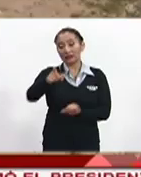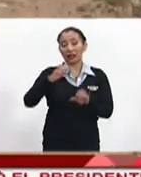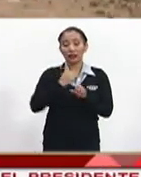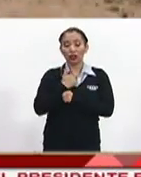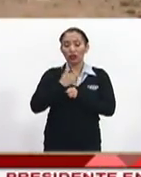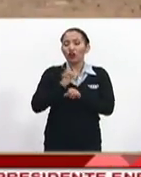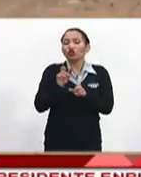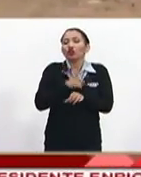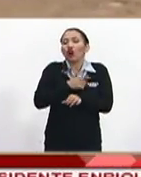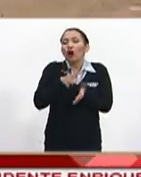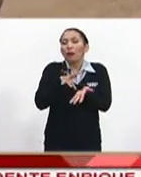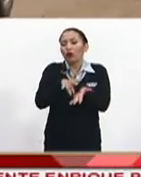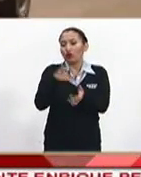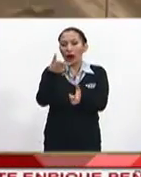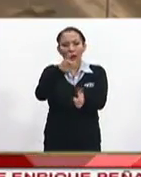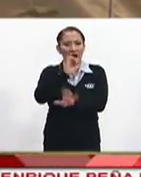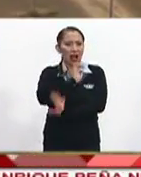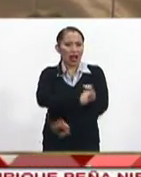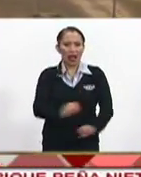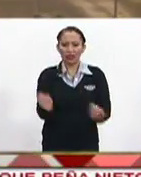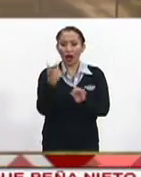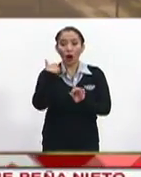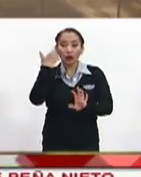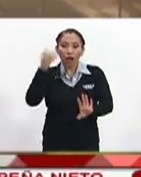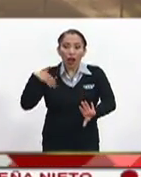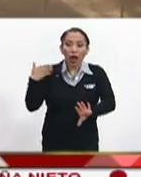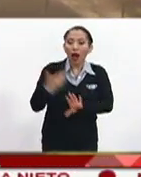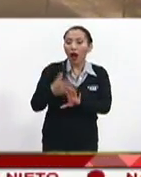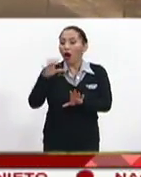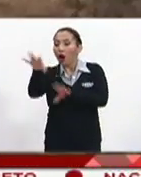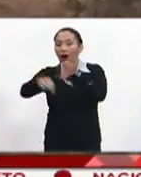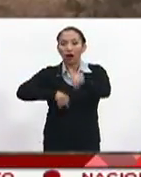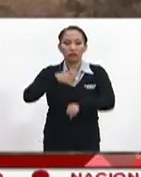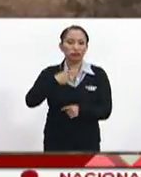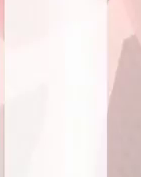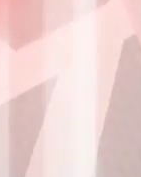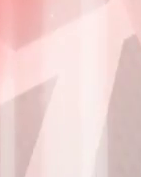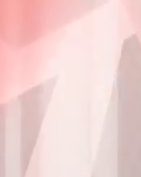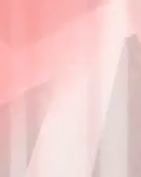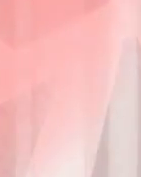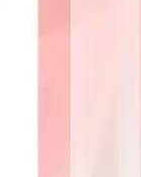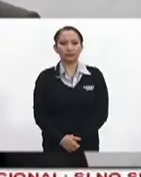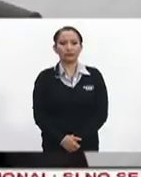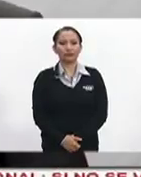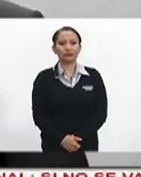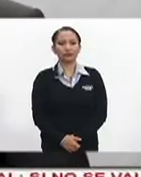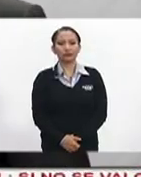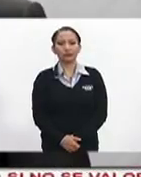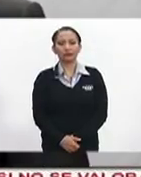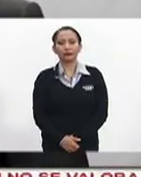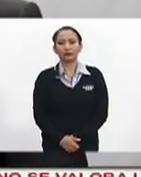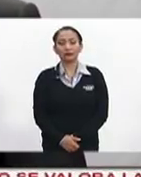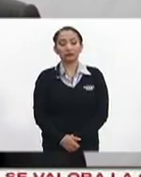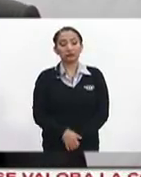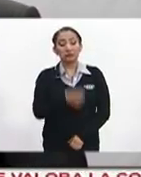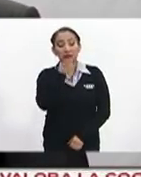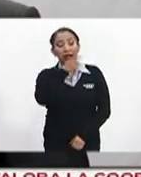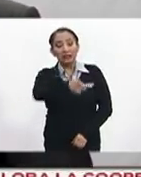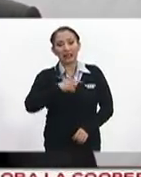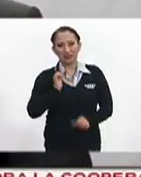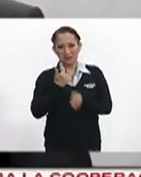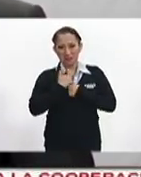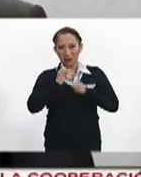irá como apoyo, sin armas y sin la intención de hacer labores migratorias. Primero, que la llamada